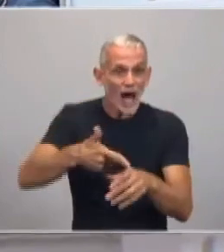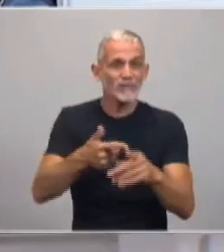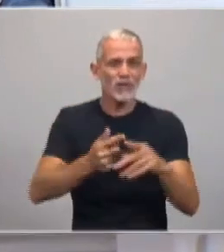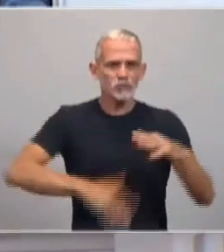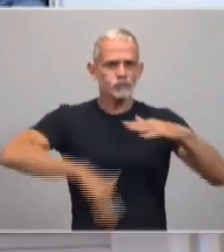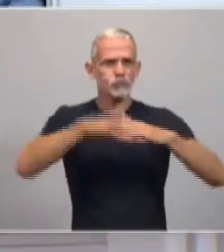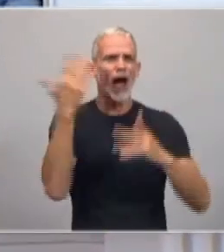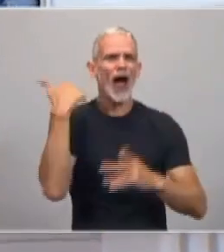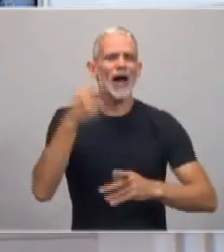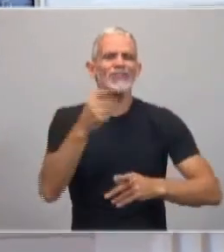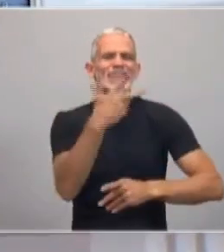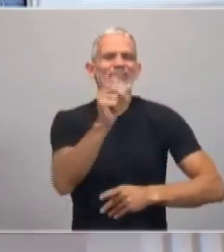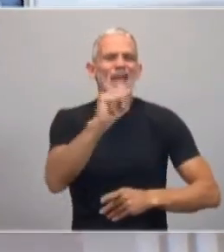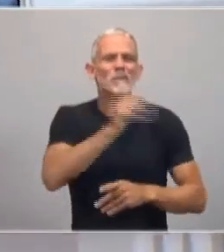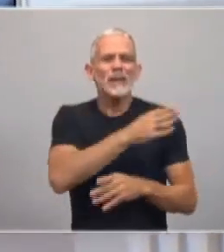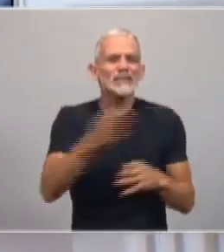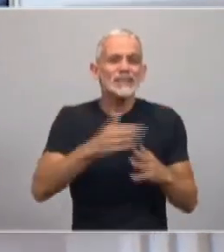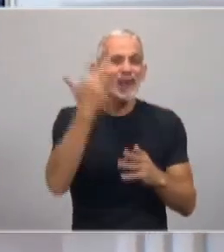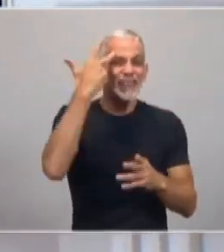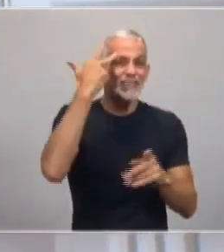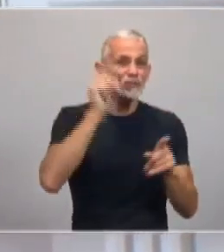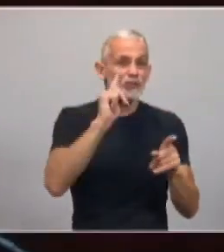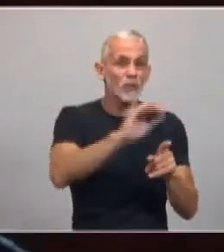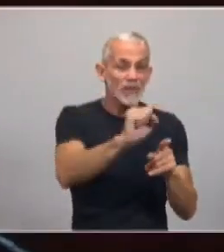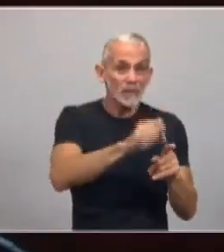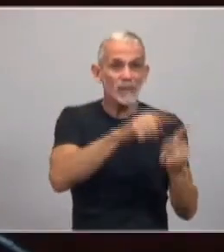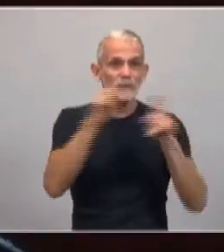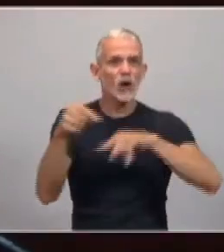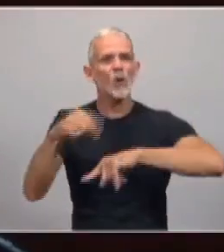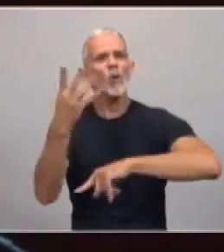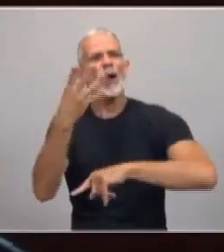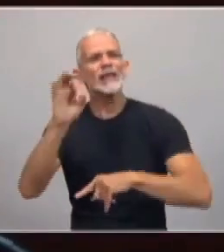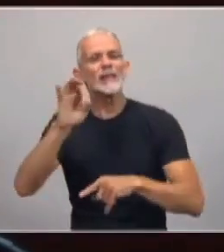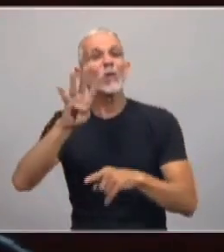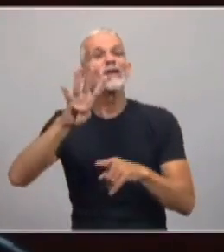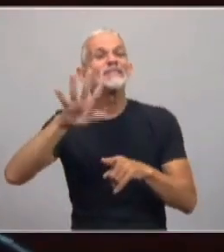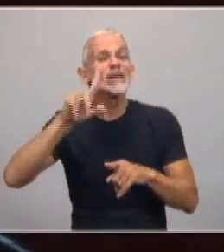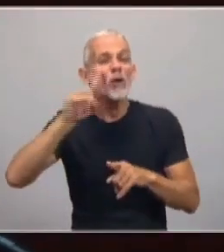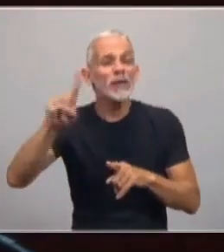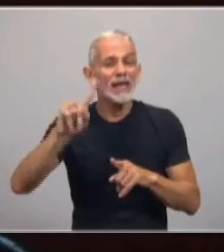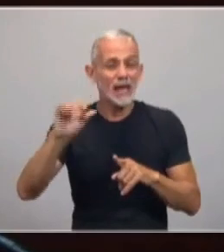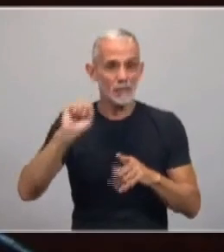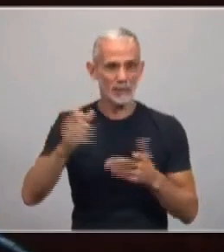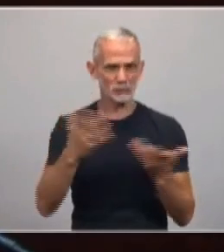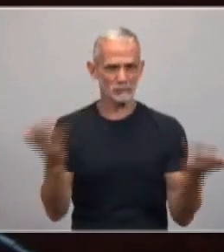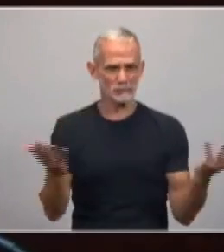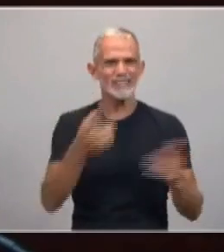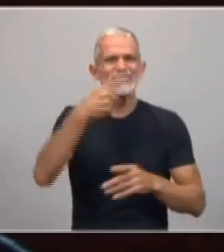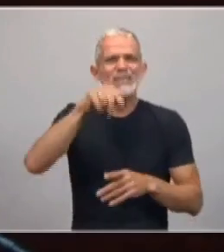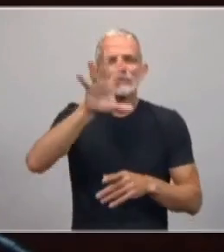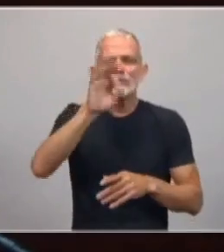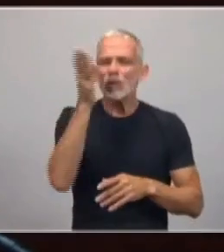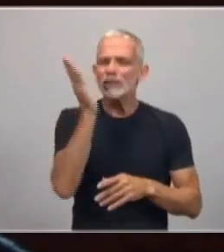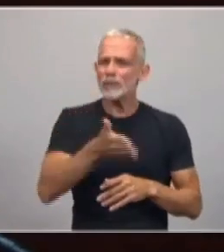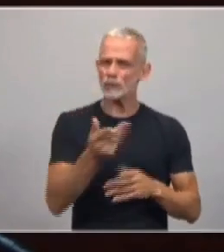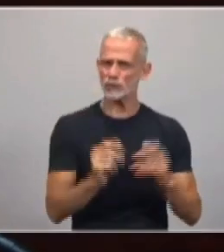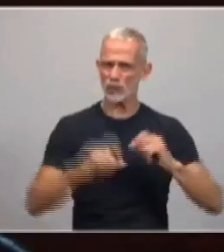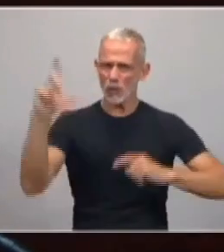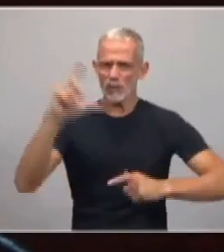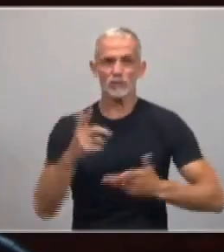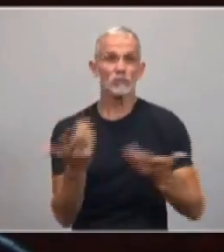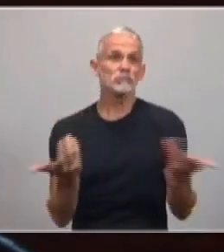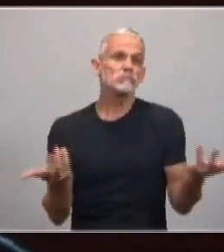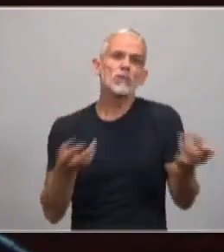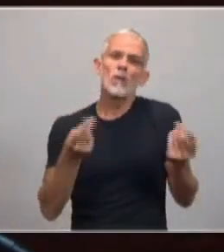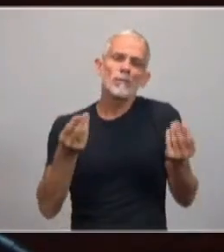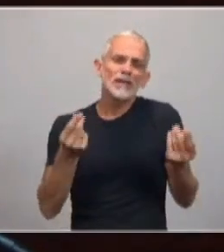que costaba hace 3 meses 18.000 pesos, ahora cuesta 45.000, un 150%. Son precios